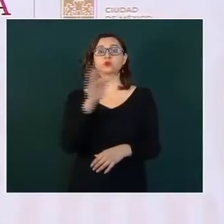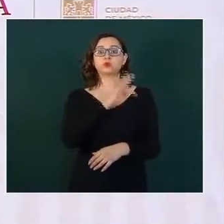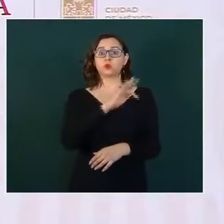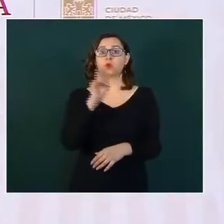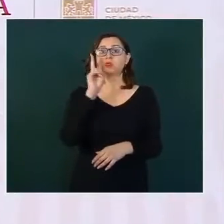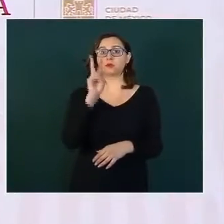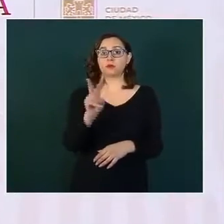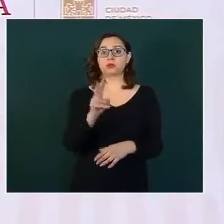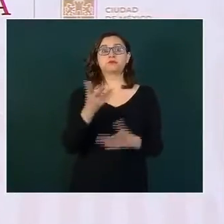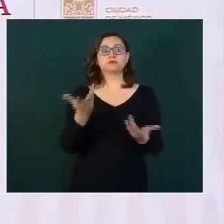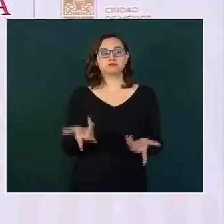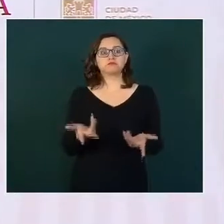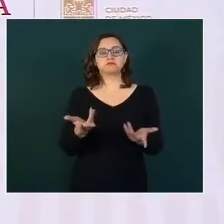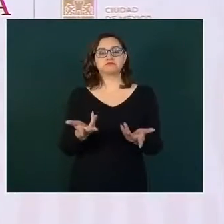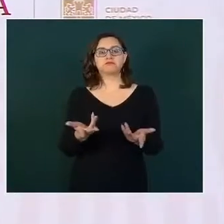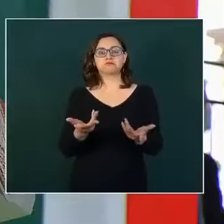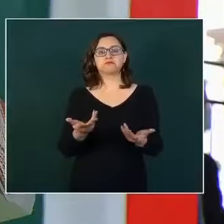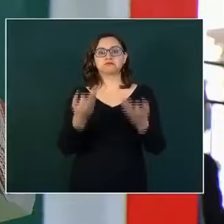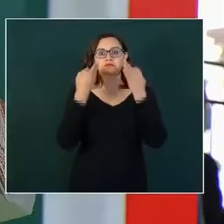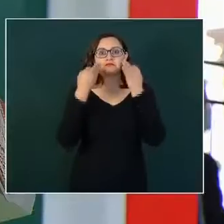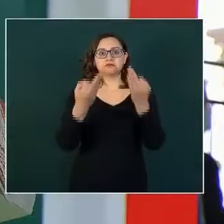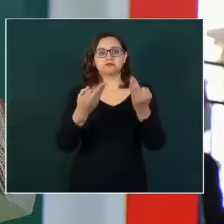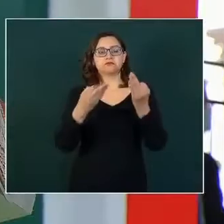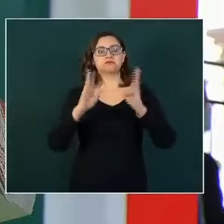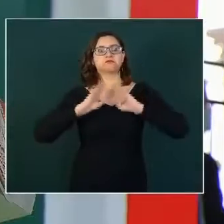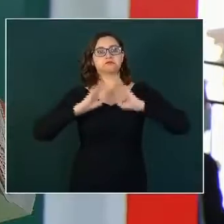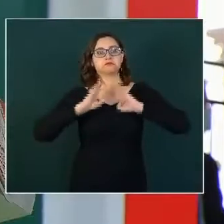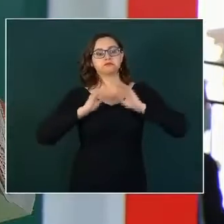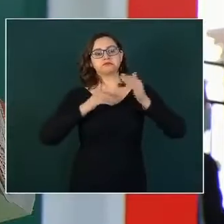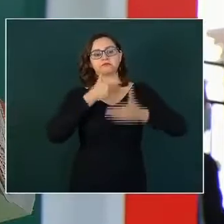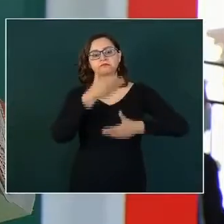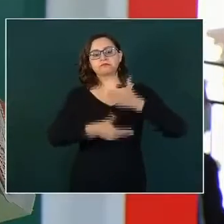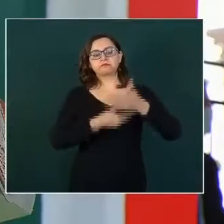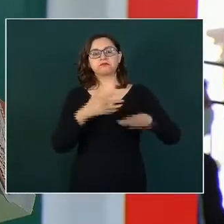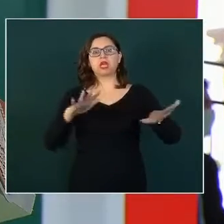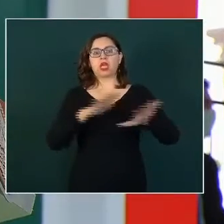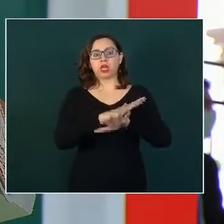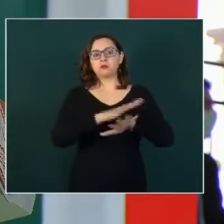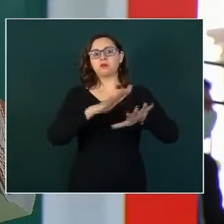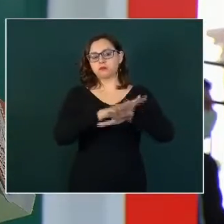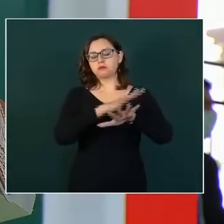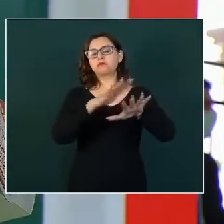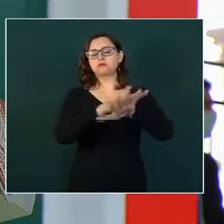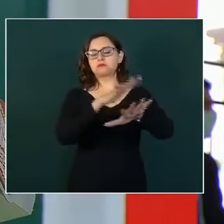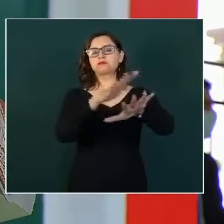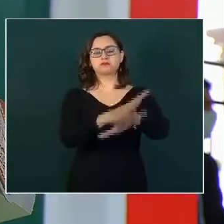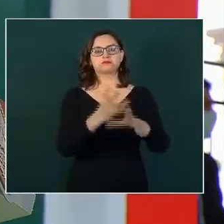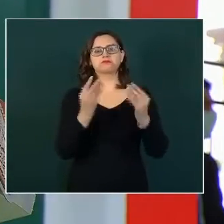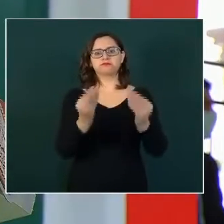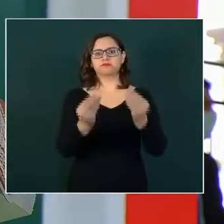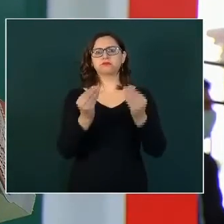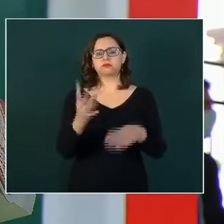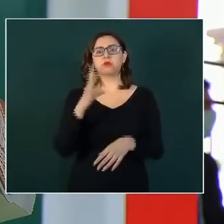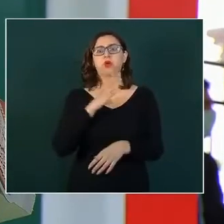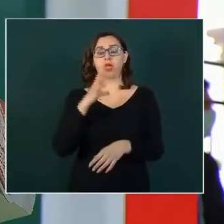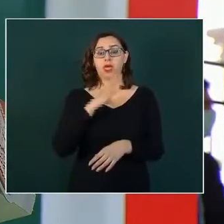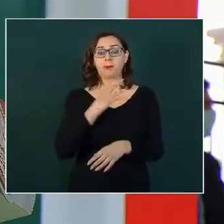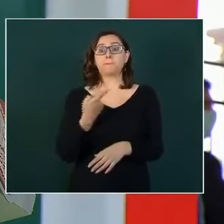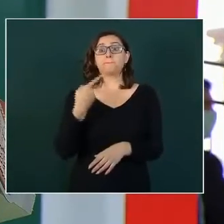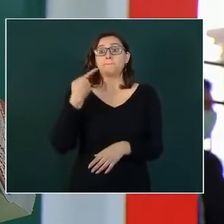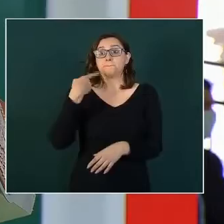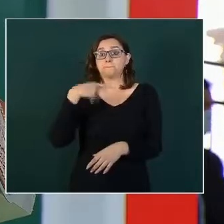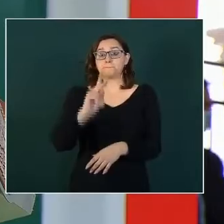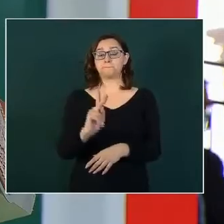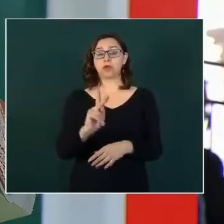evolución constante en algunos aspectos, la estructura orgánica y funcional, tanto de la Secretaría de la Defensa Nacional como de